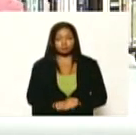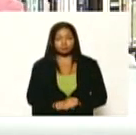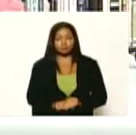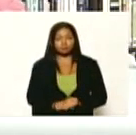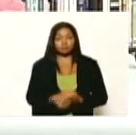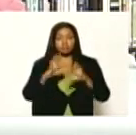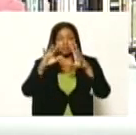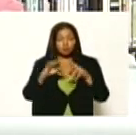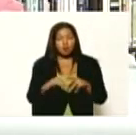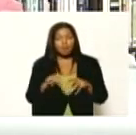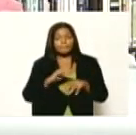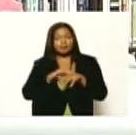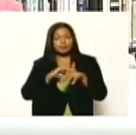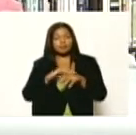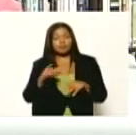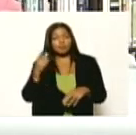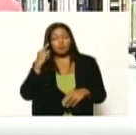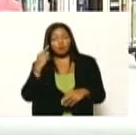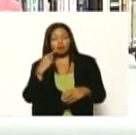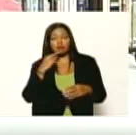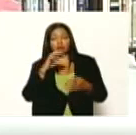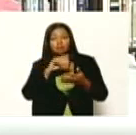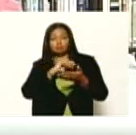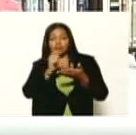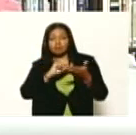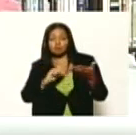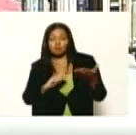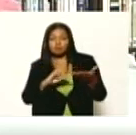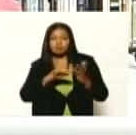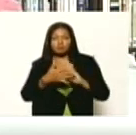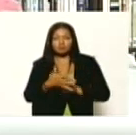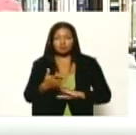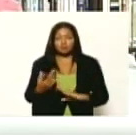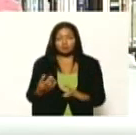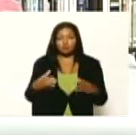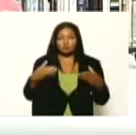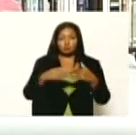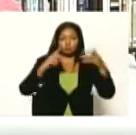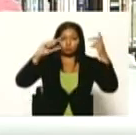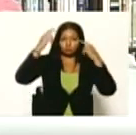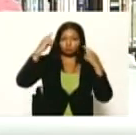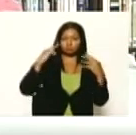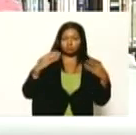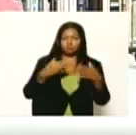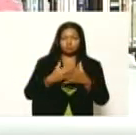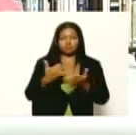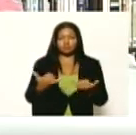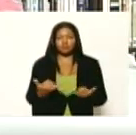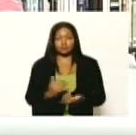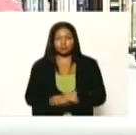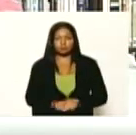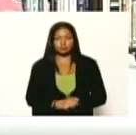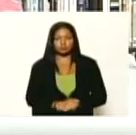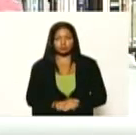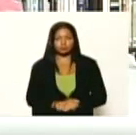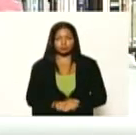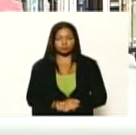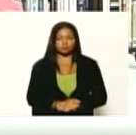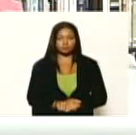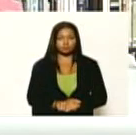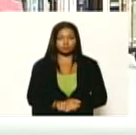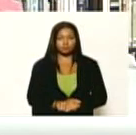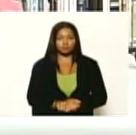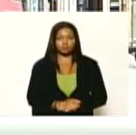bellísimo. ¿Tú lo leíste? Sí, sí, sí. Bellísimo sobre lo que fue su VC y todo lo que pasó. Yo pasaron. Postulo. Yo... La derecha